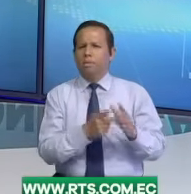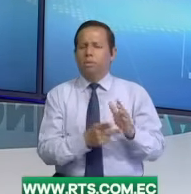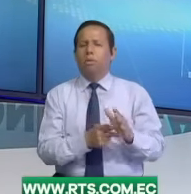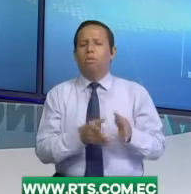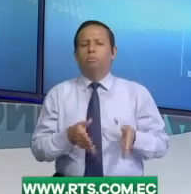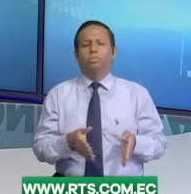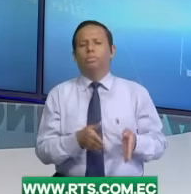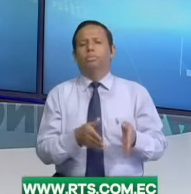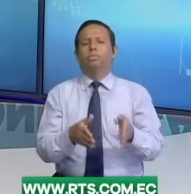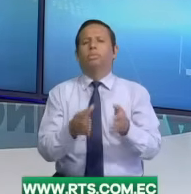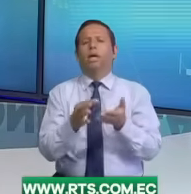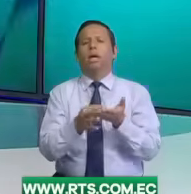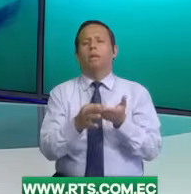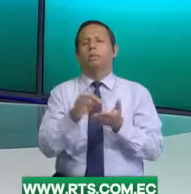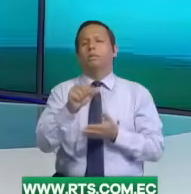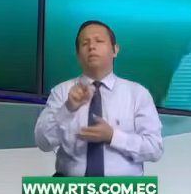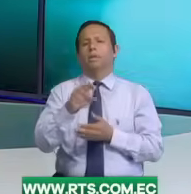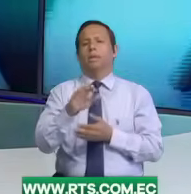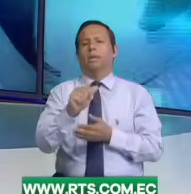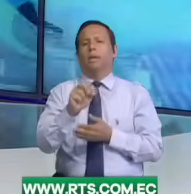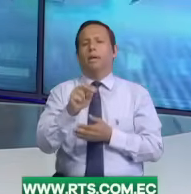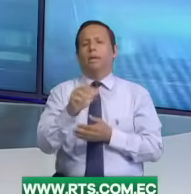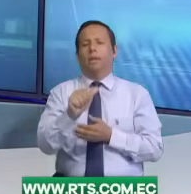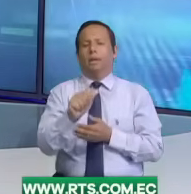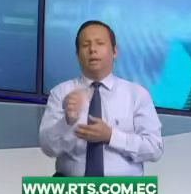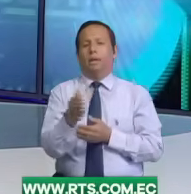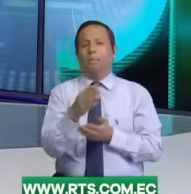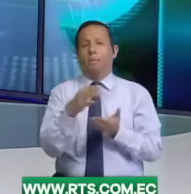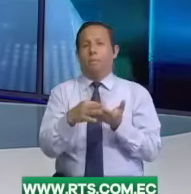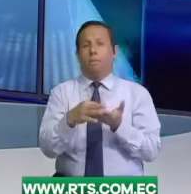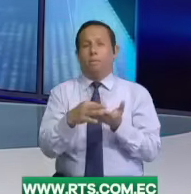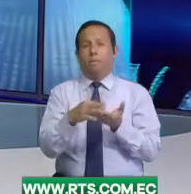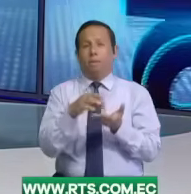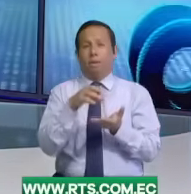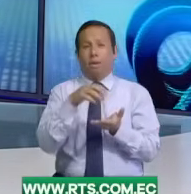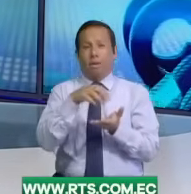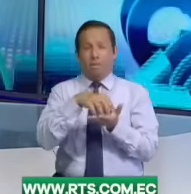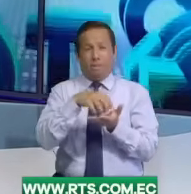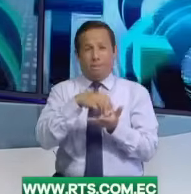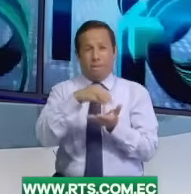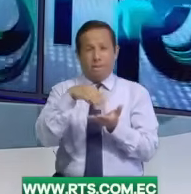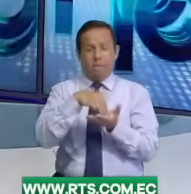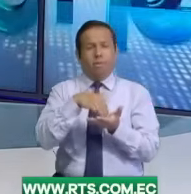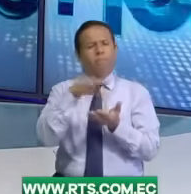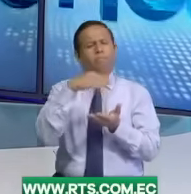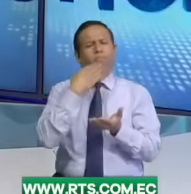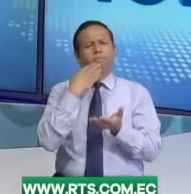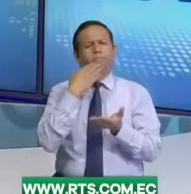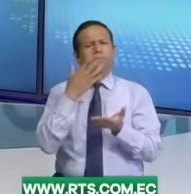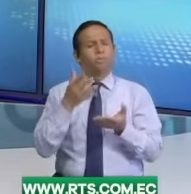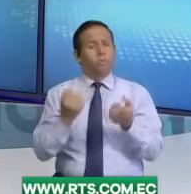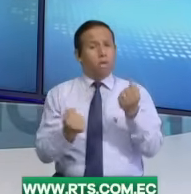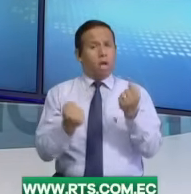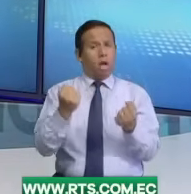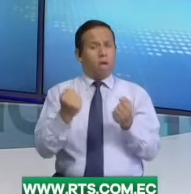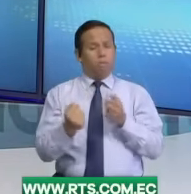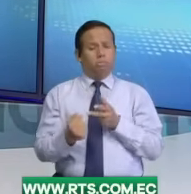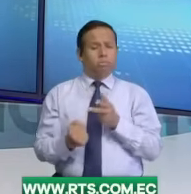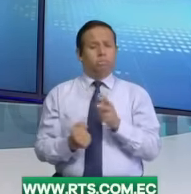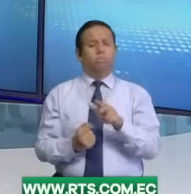vía del Cantón Santa Ana, provincia de Manabí. Las víctimas se movilizaban en una camioneta que quedó a un costado de la